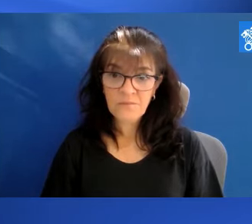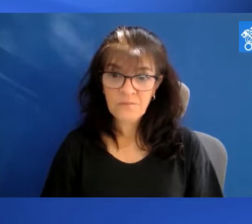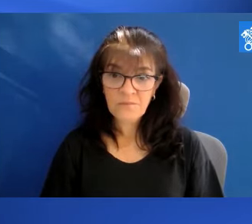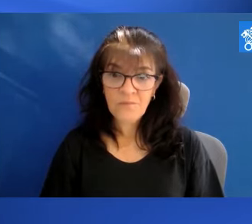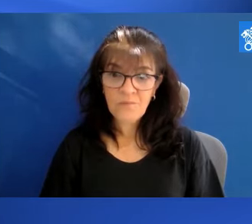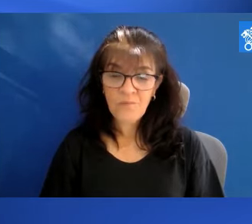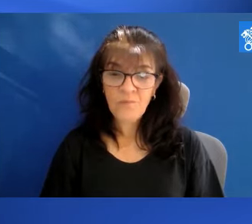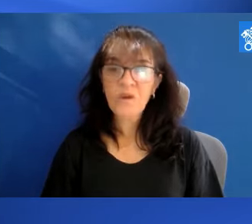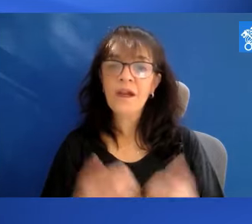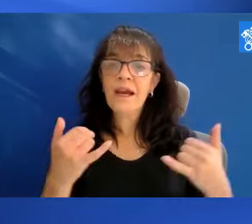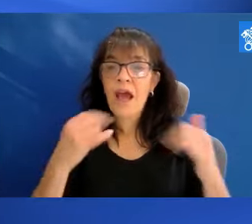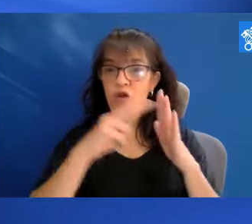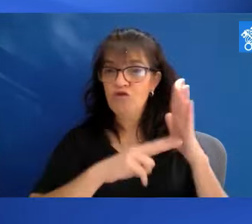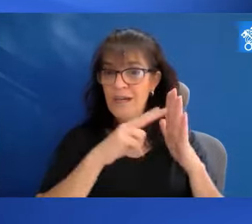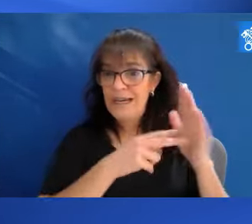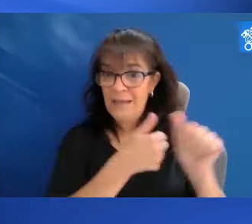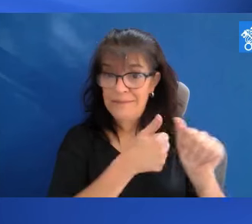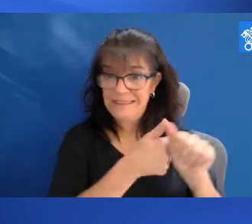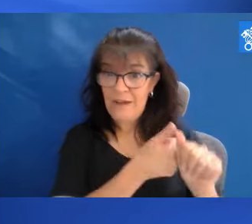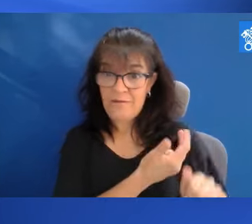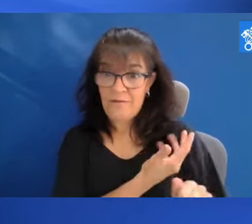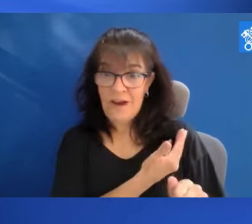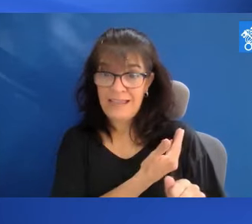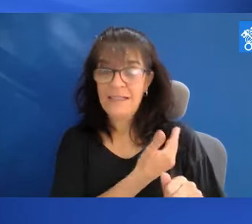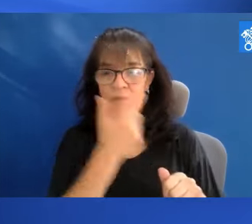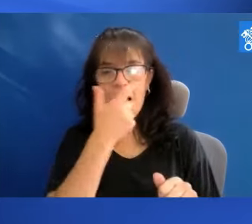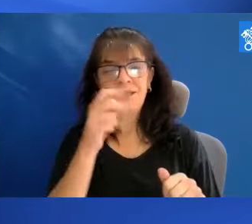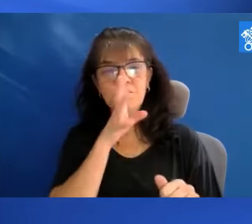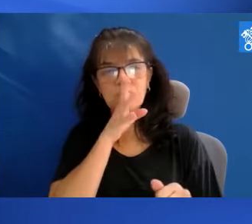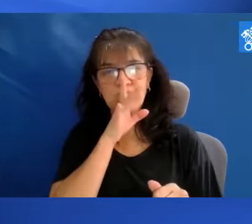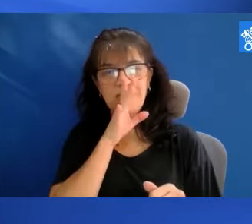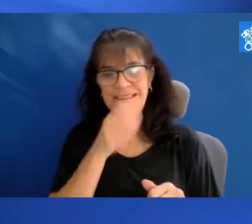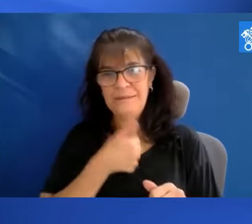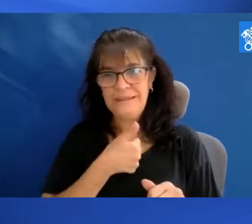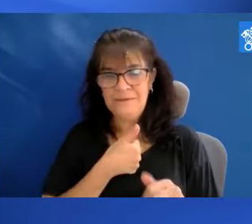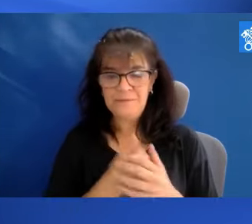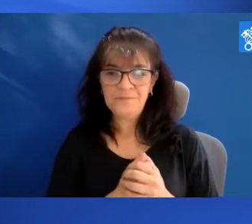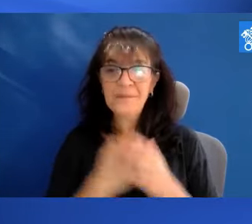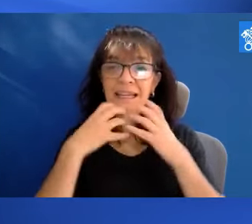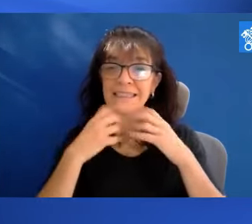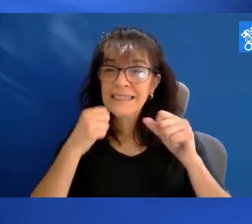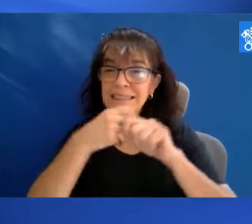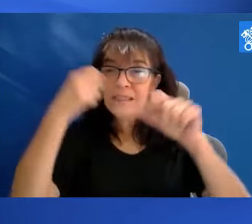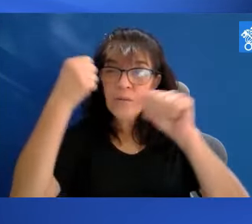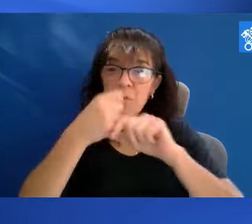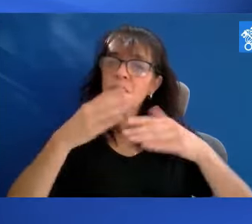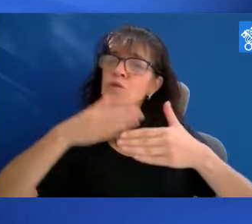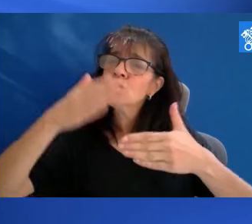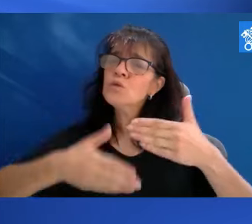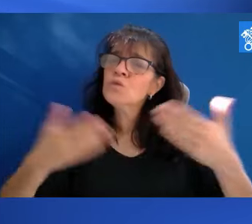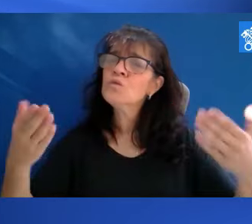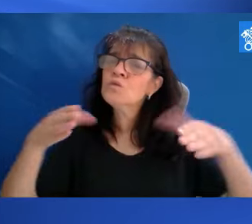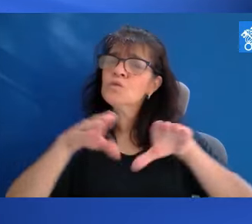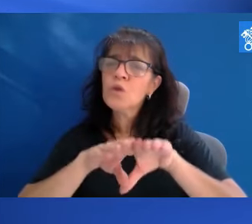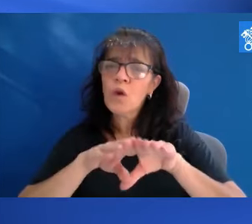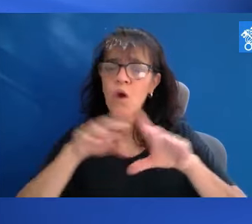Pope Francis will read out himself the summary in Spanish, since it's his native language. Queridos hermanos y hermanas, concluimos hoy el ciclo